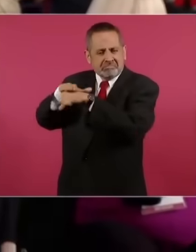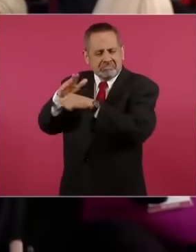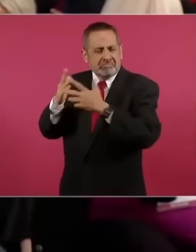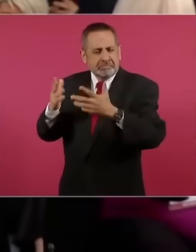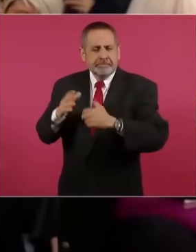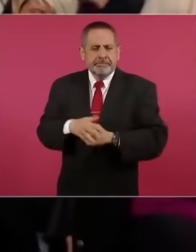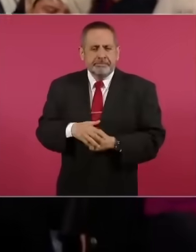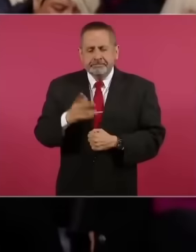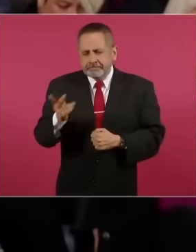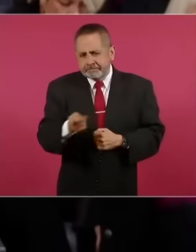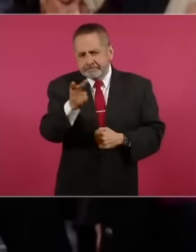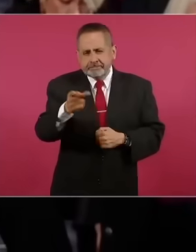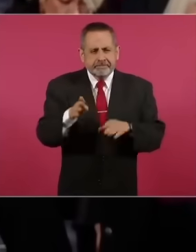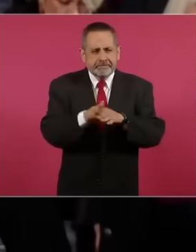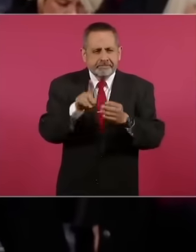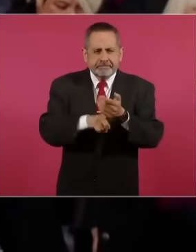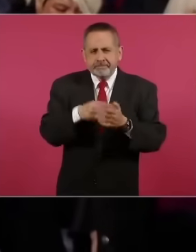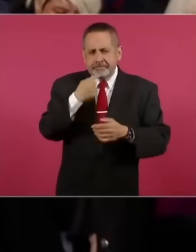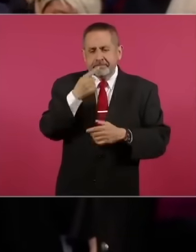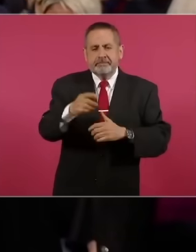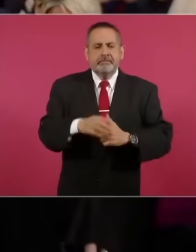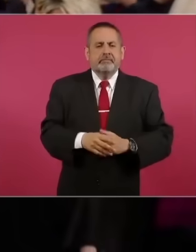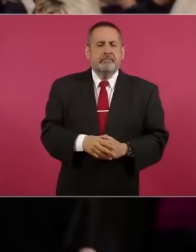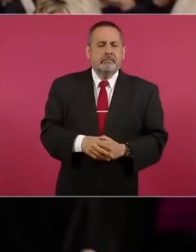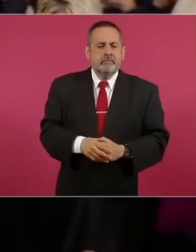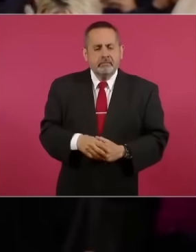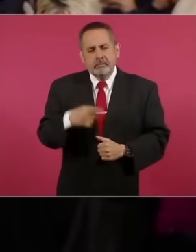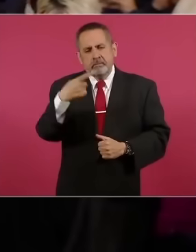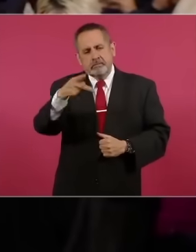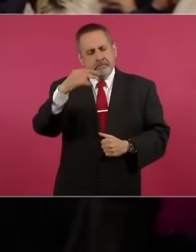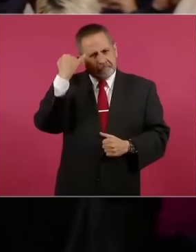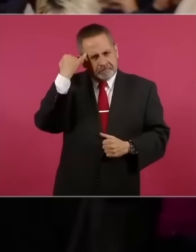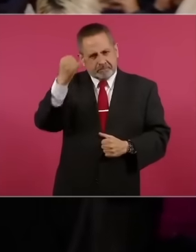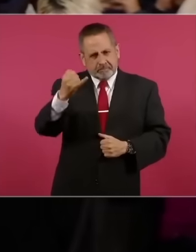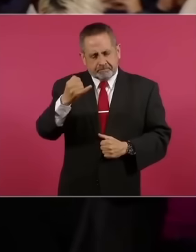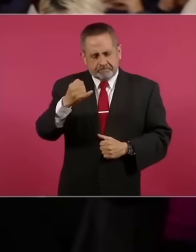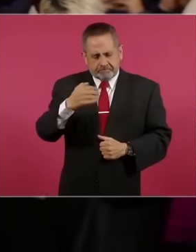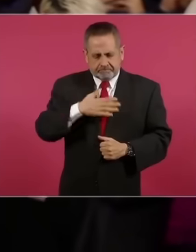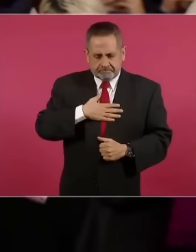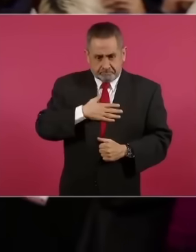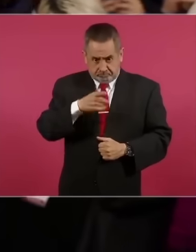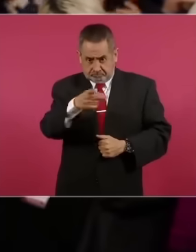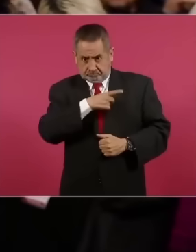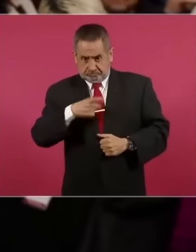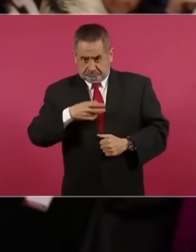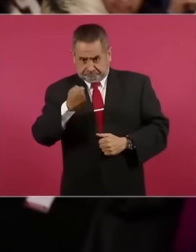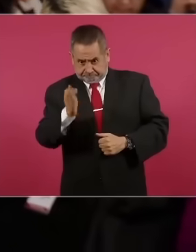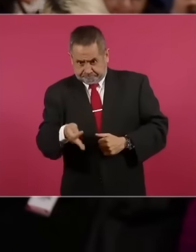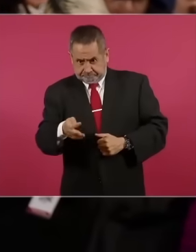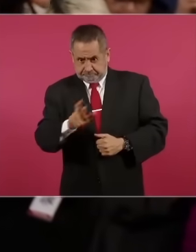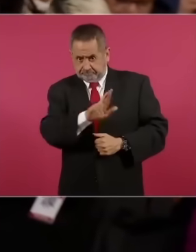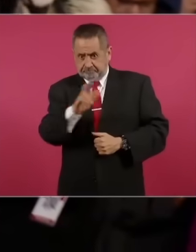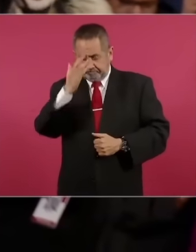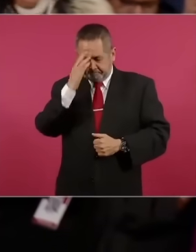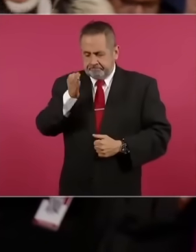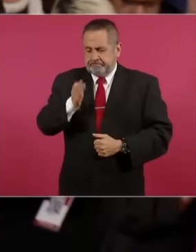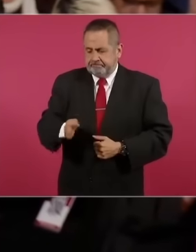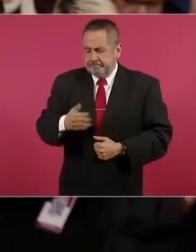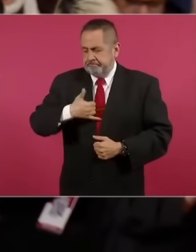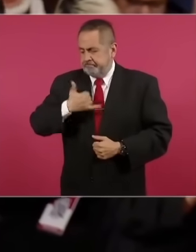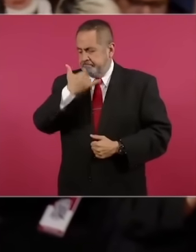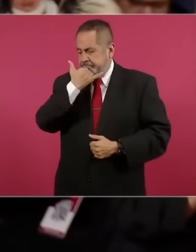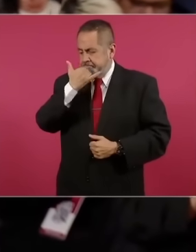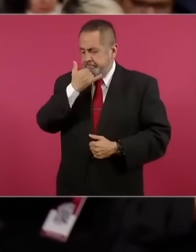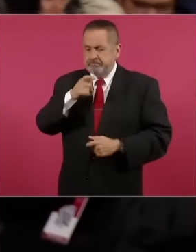es la siguiente, si está dispuesto a reconocer con la realidad, con los datos, que su estrategia